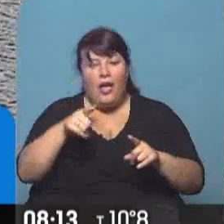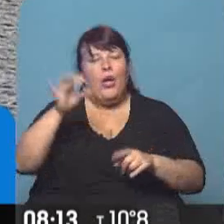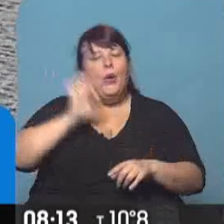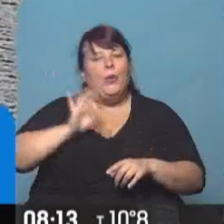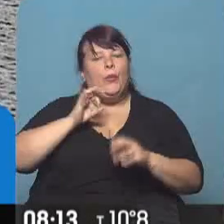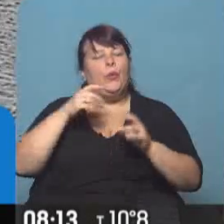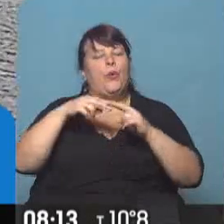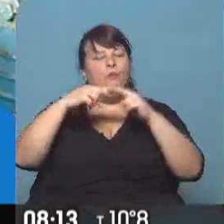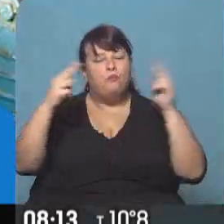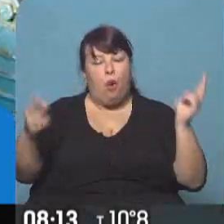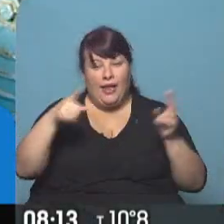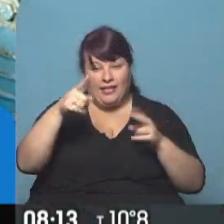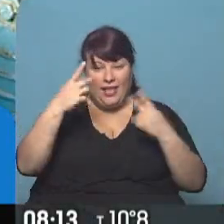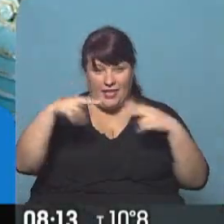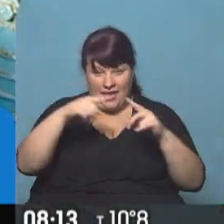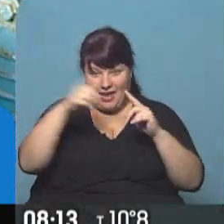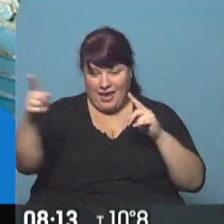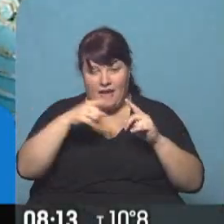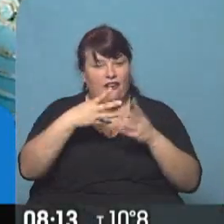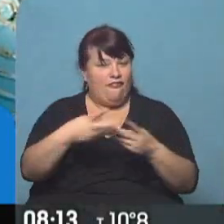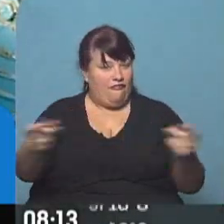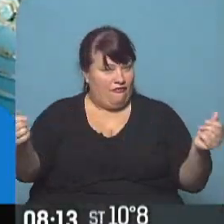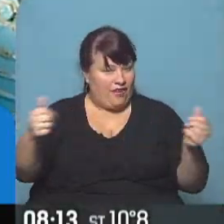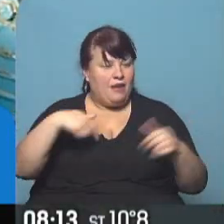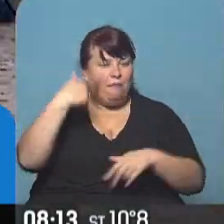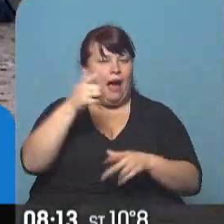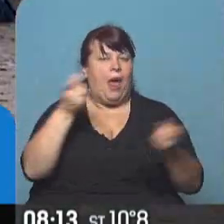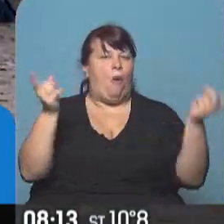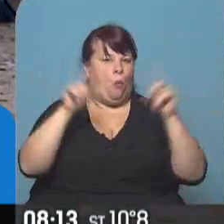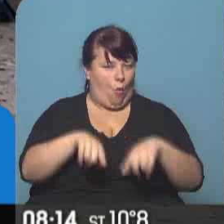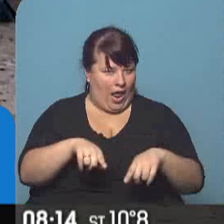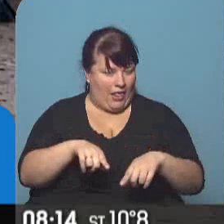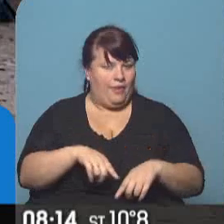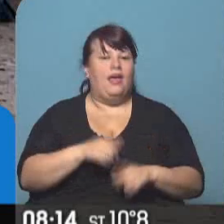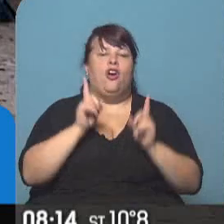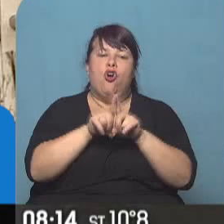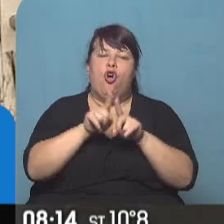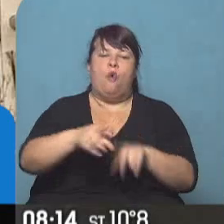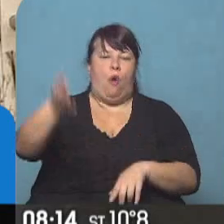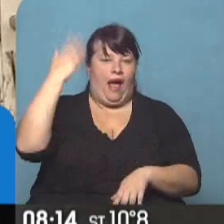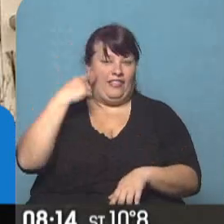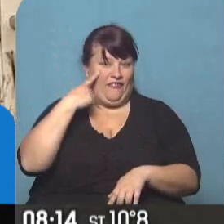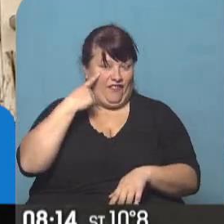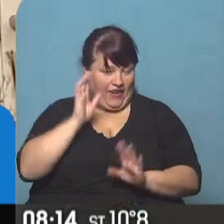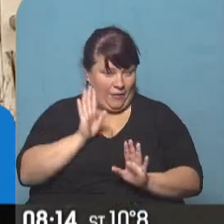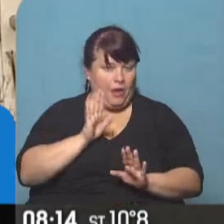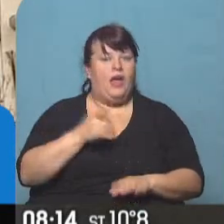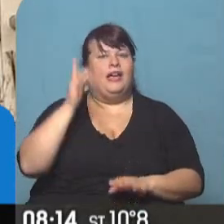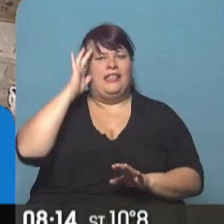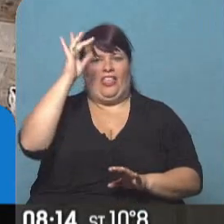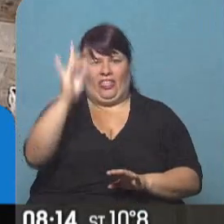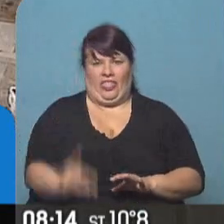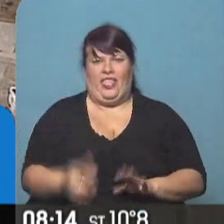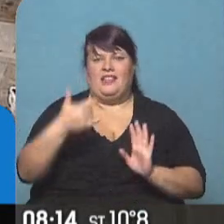puente transbordador de La Boca está por culminar su camino a la recuperación y volver a la vida activa luego de dormir por más